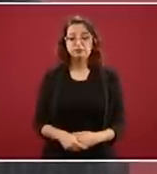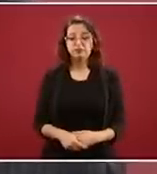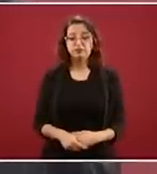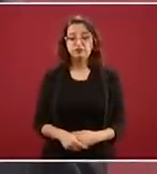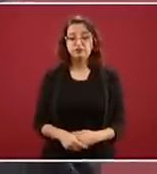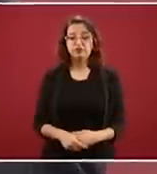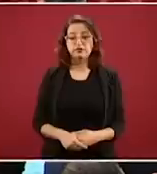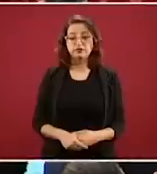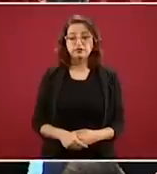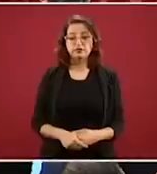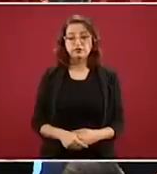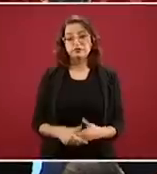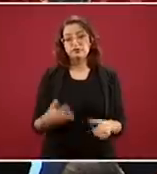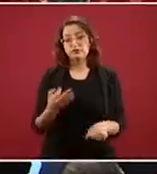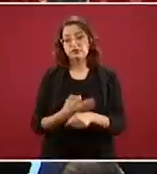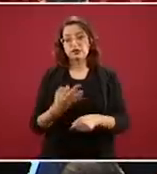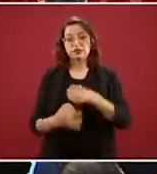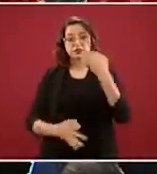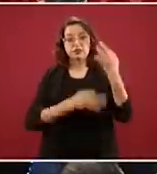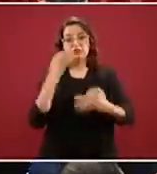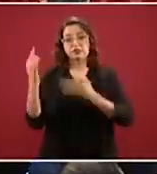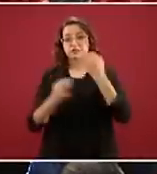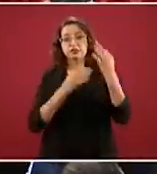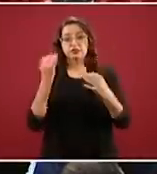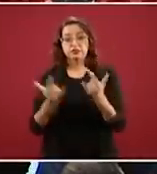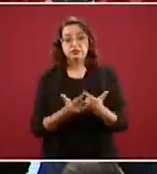este caso tan comentado.